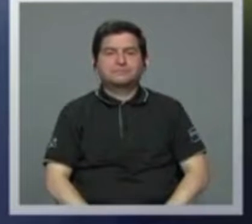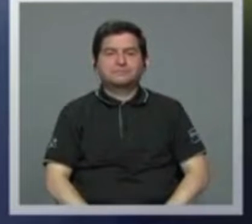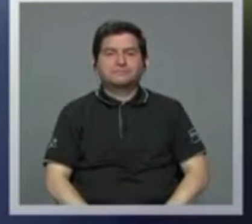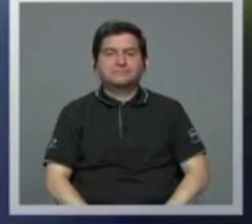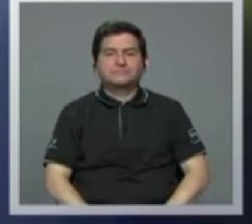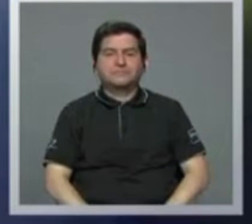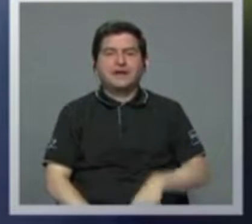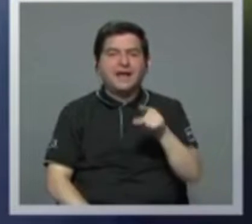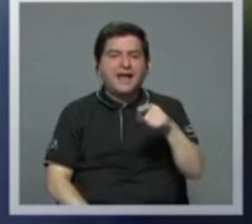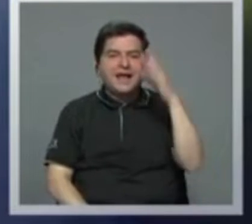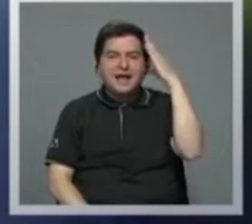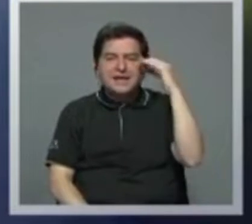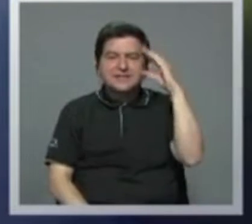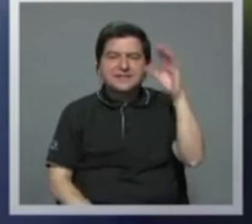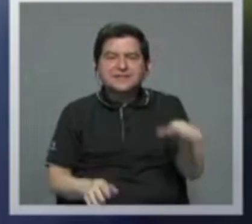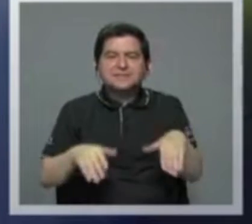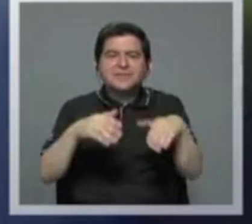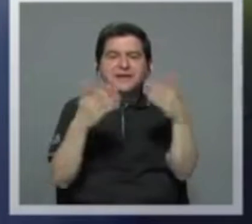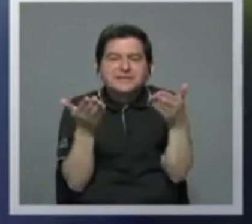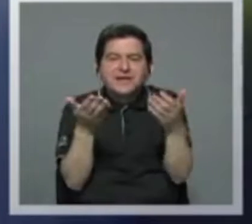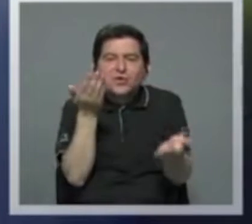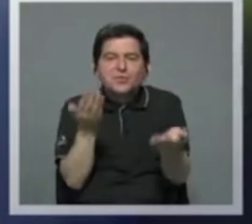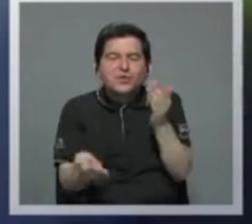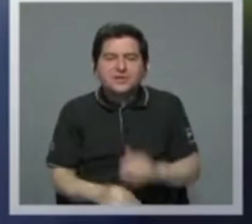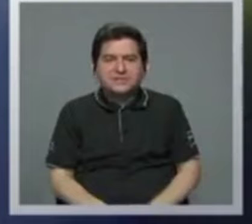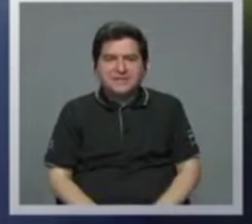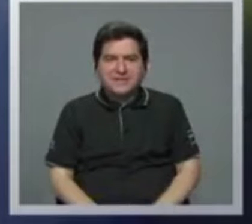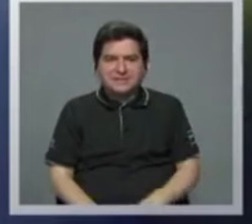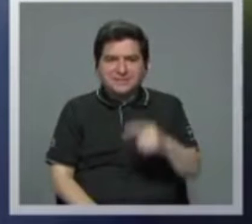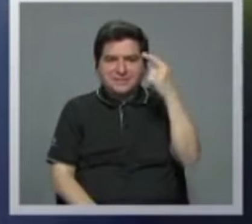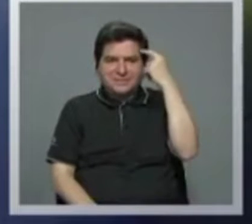¿Cómo ha sido esa experiencia, digamos,